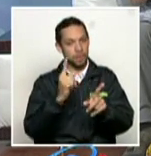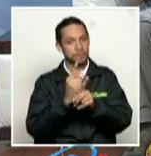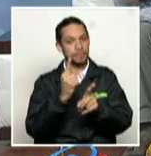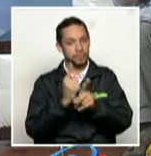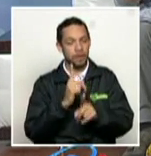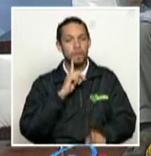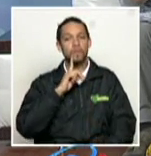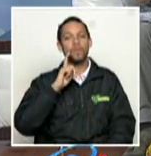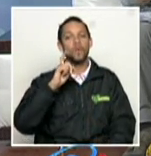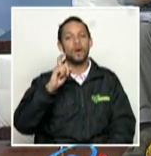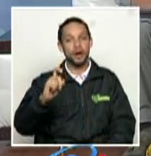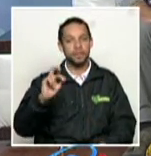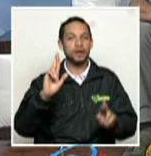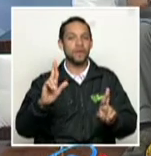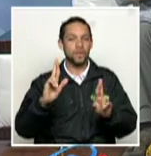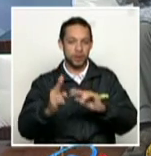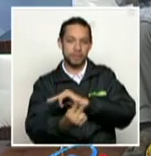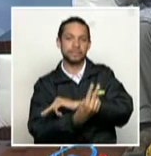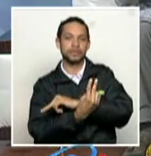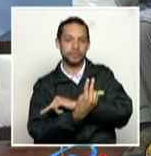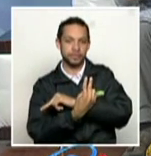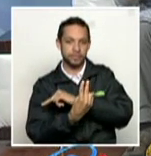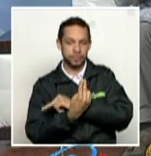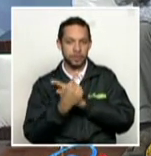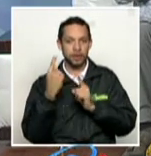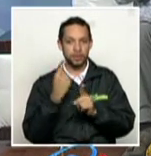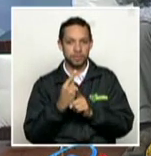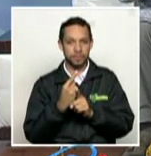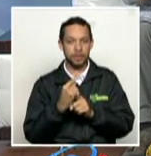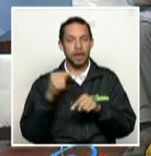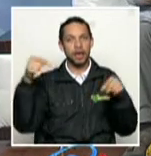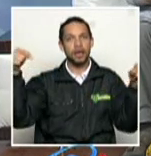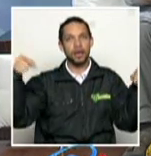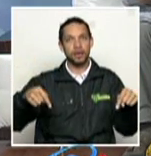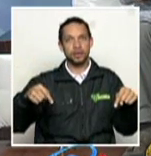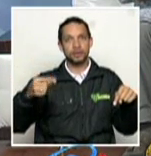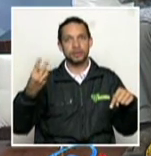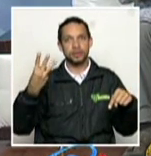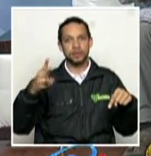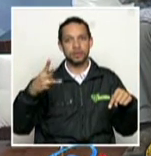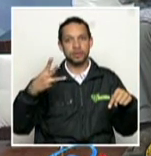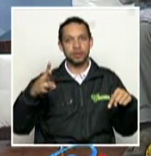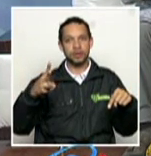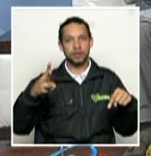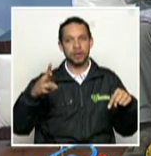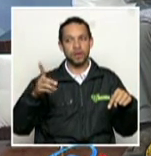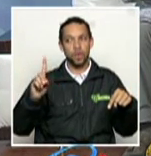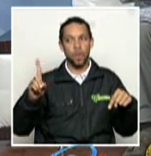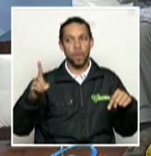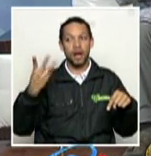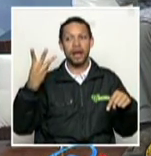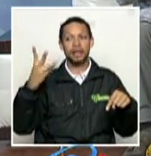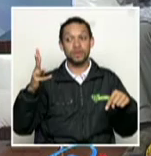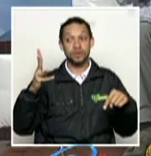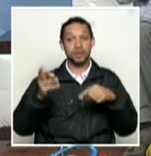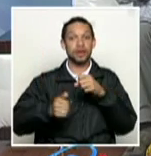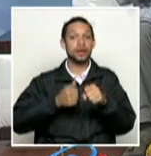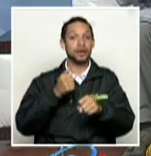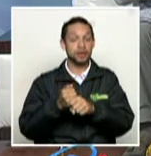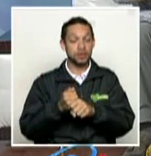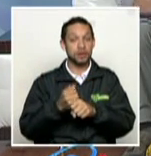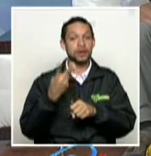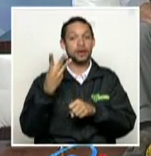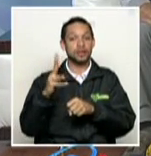o esperamos que continúe con nosotros. Este es un programa que lleva 13 años. 14 años, en 2015